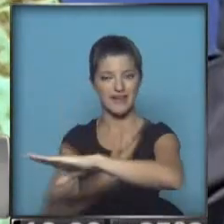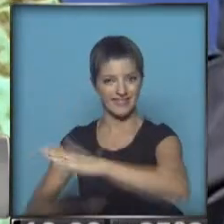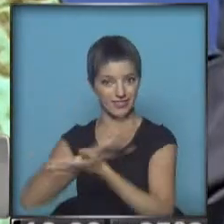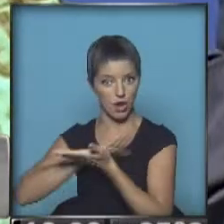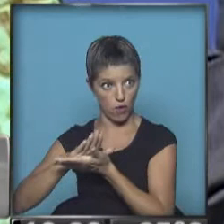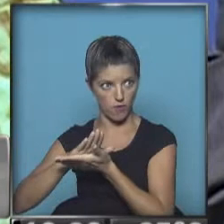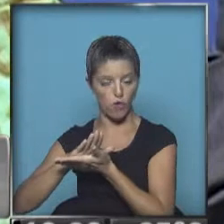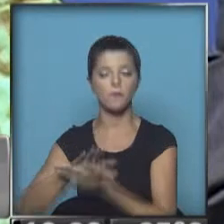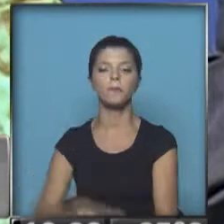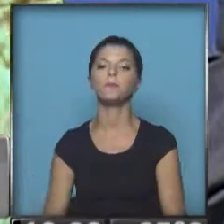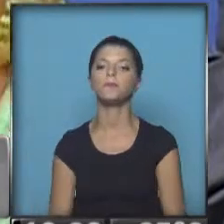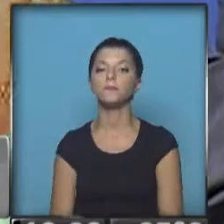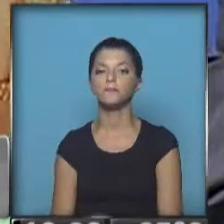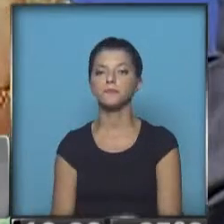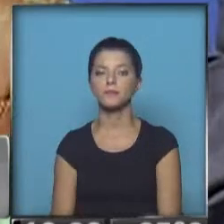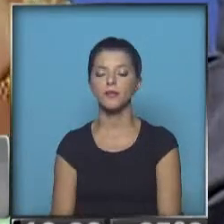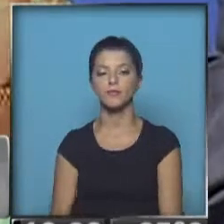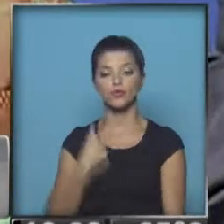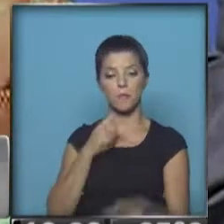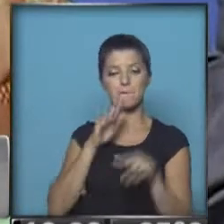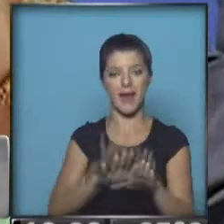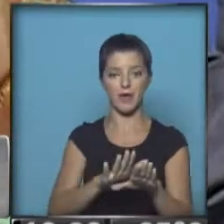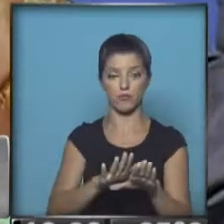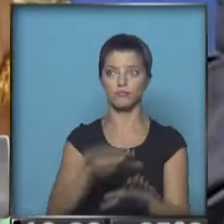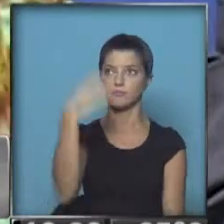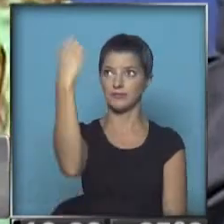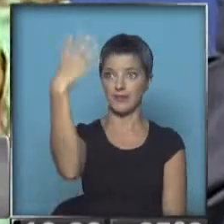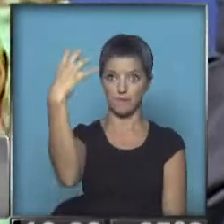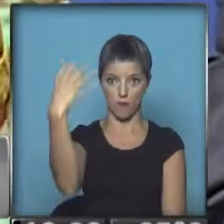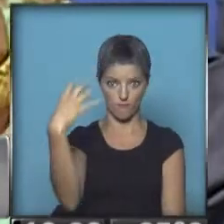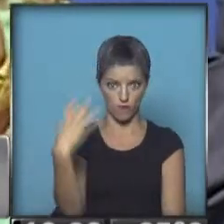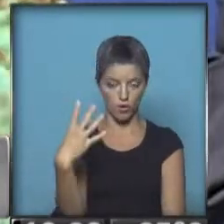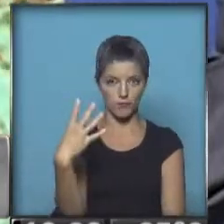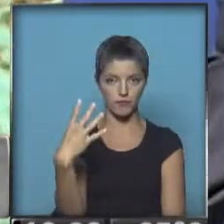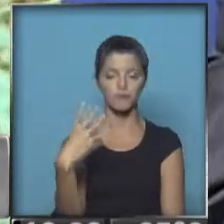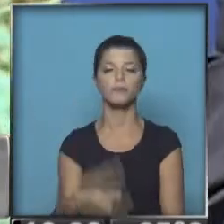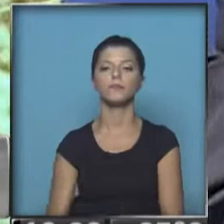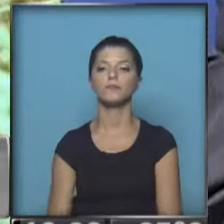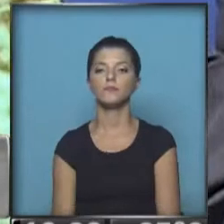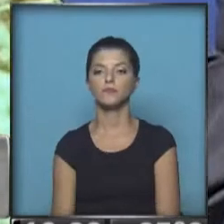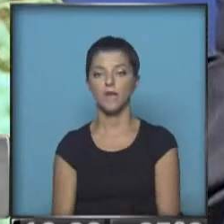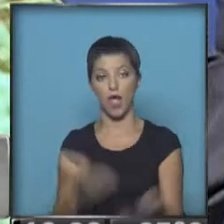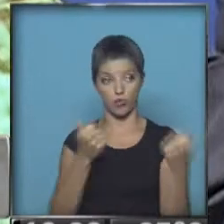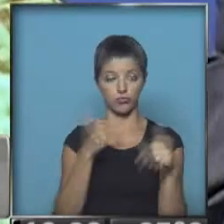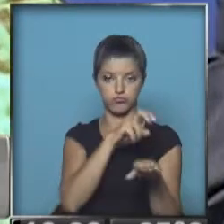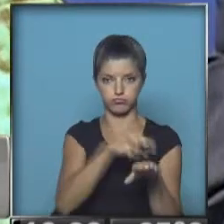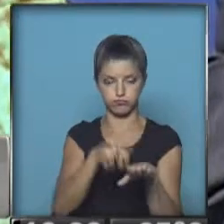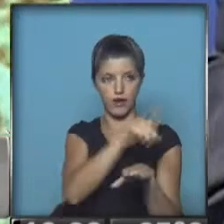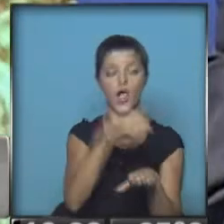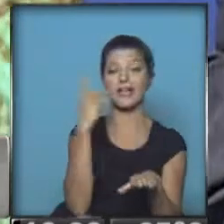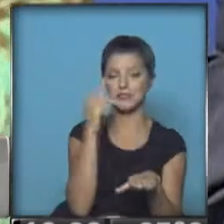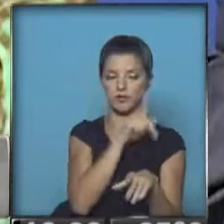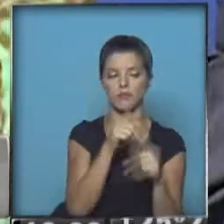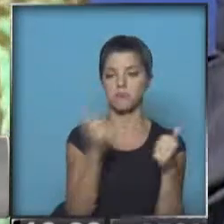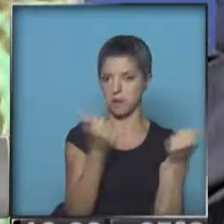argentinos. Y paramos en el semáforo de San Martín, el juzgado federal, en el auto. Néstor manejaba. Y